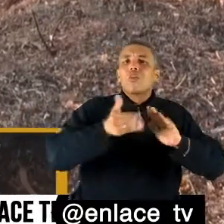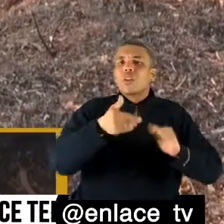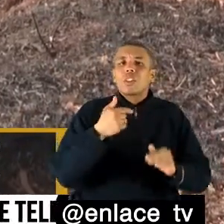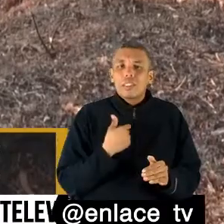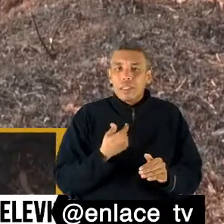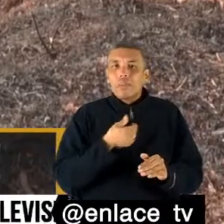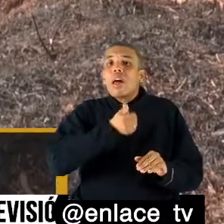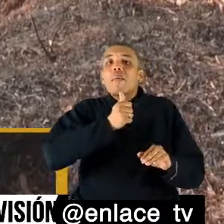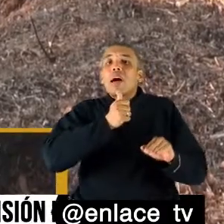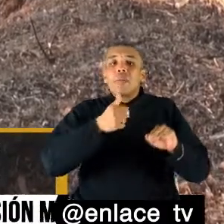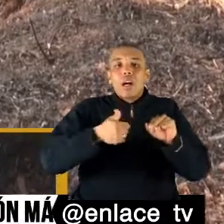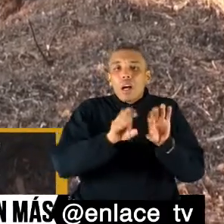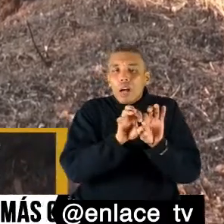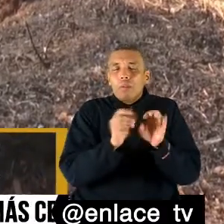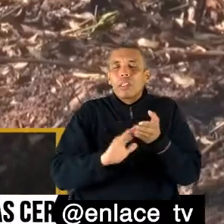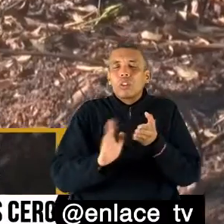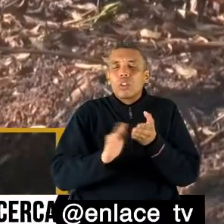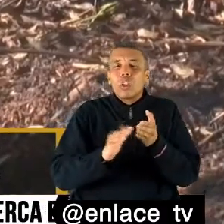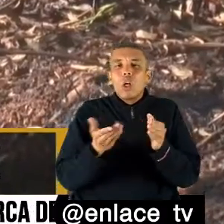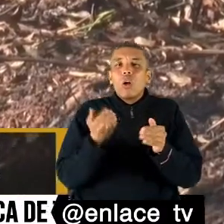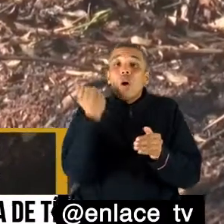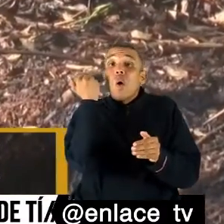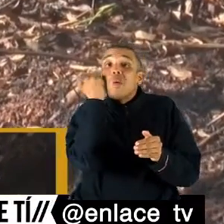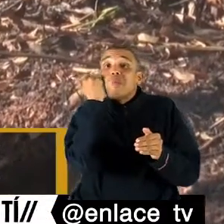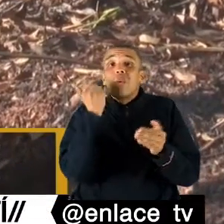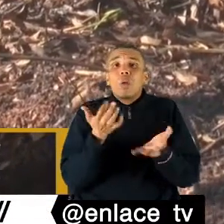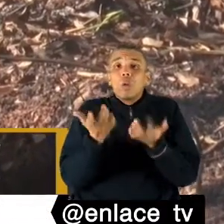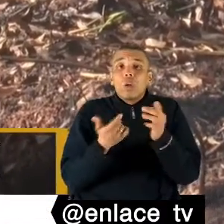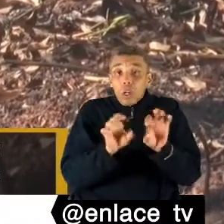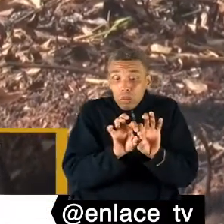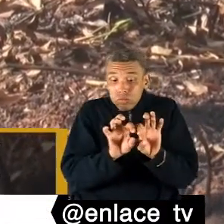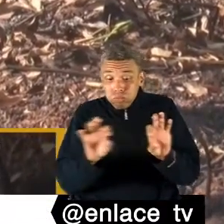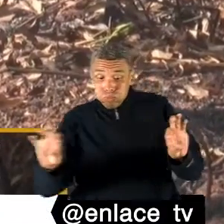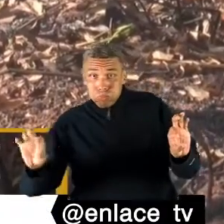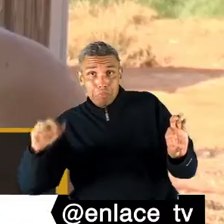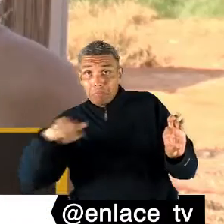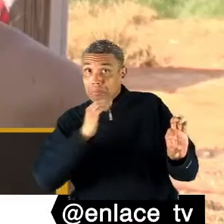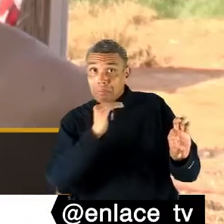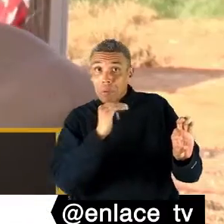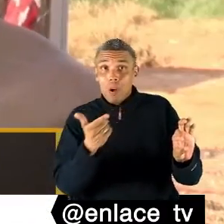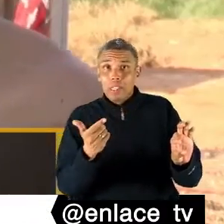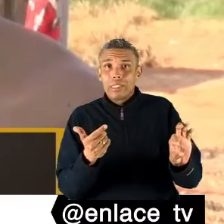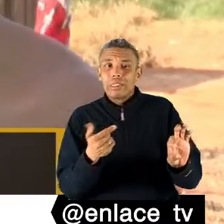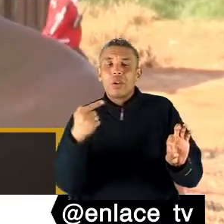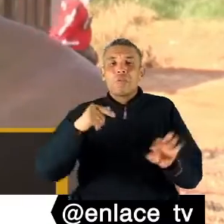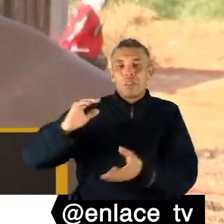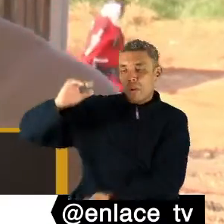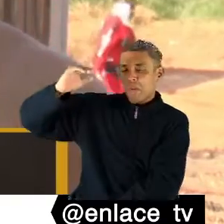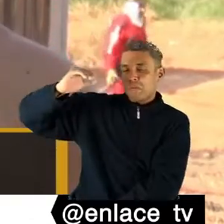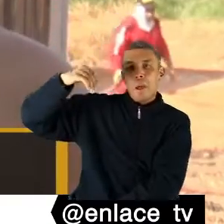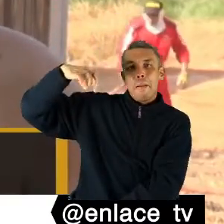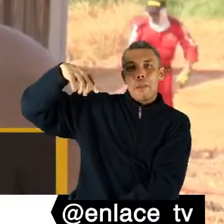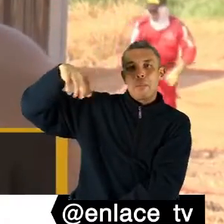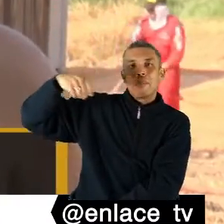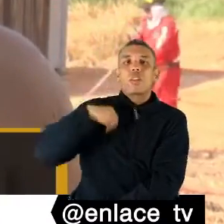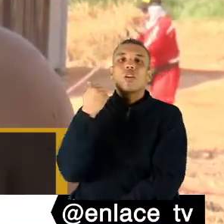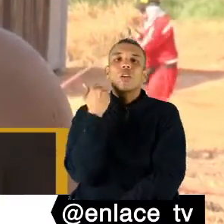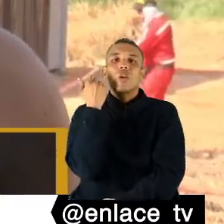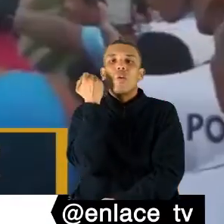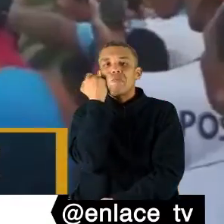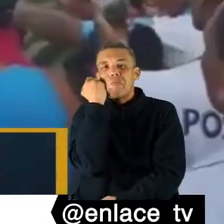los barranqueños que no prender basuras en estas calores. Pues no sé, eso es la candela de abajo, de otras casas, yo creo que metieron